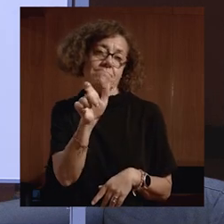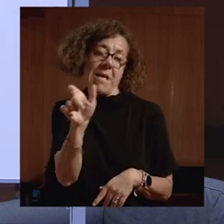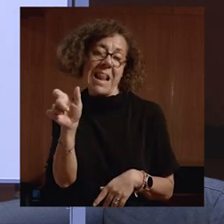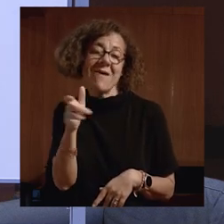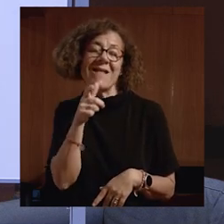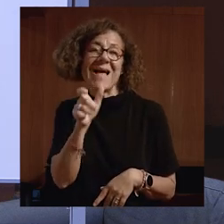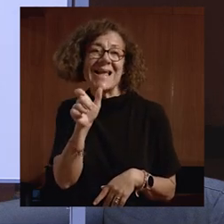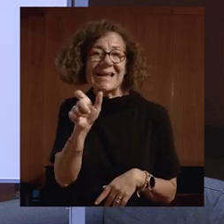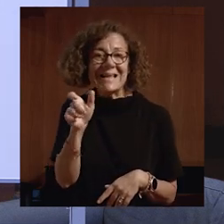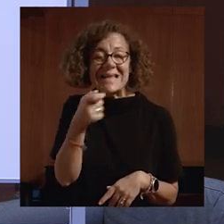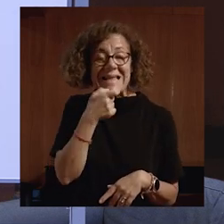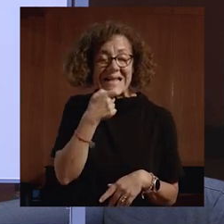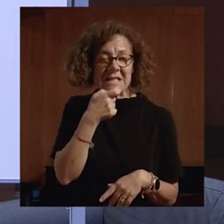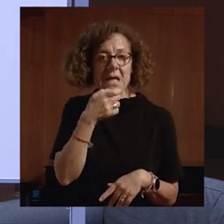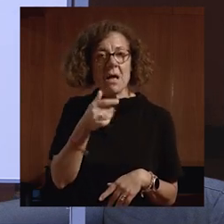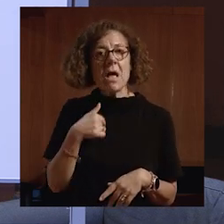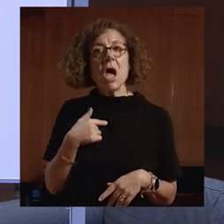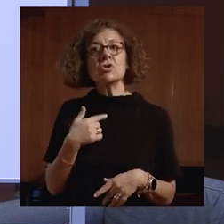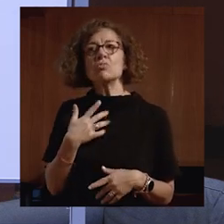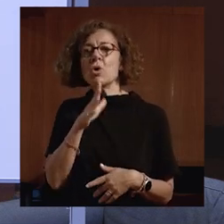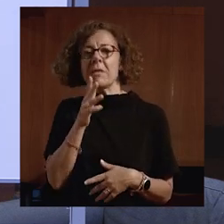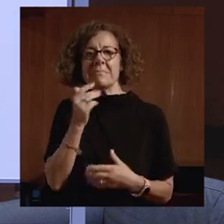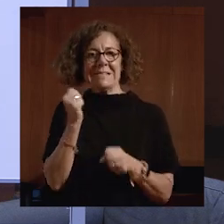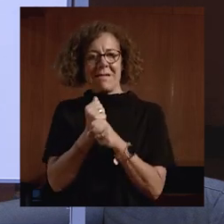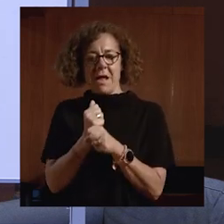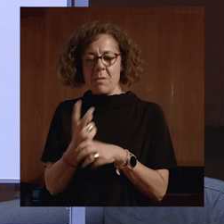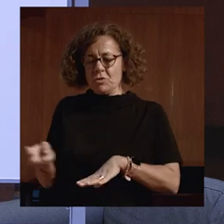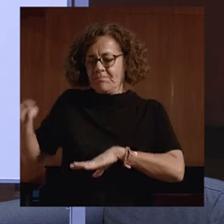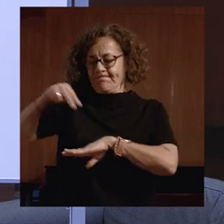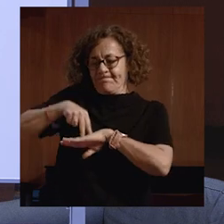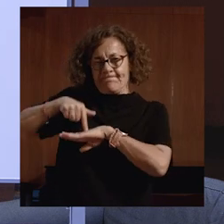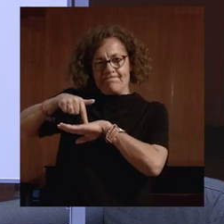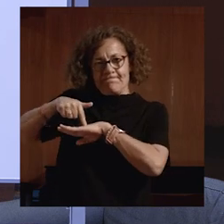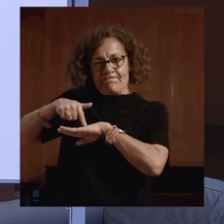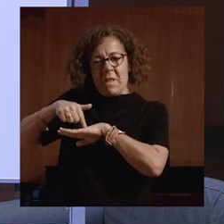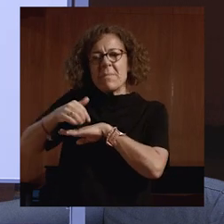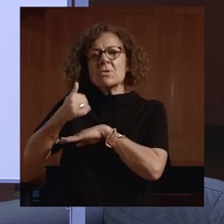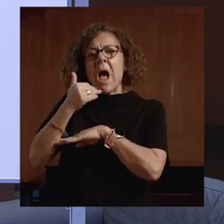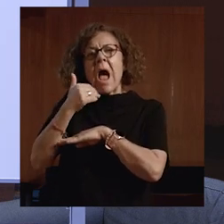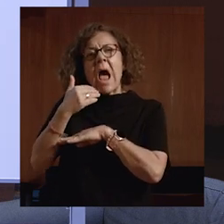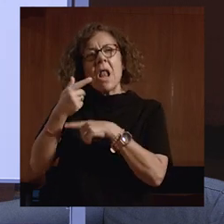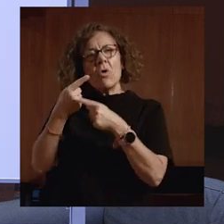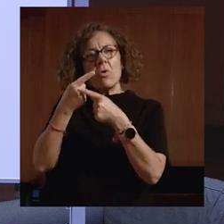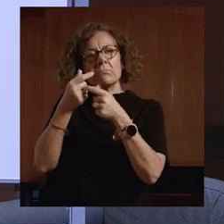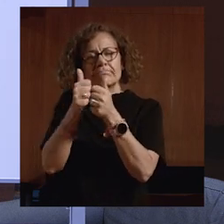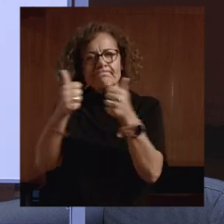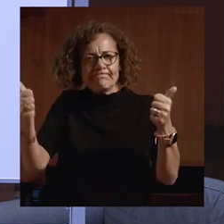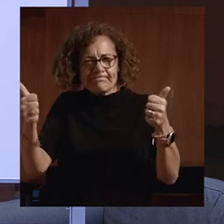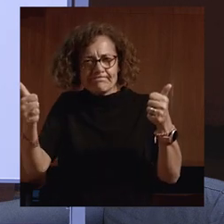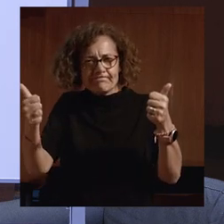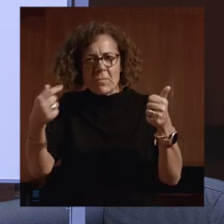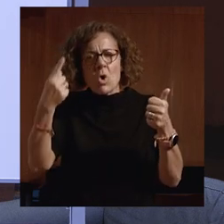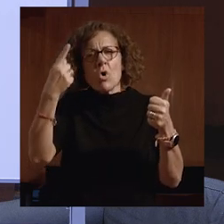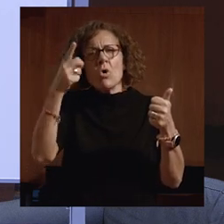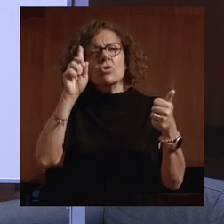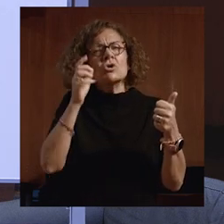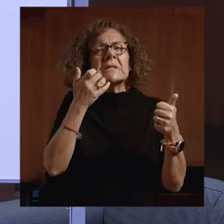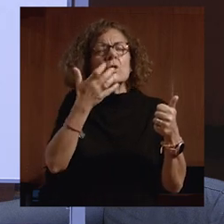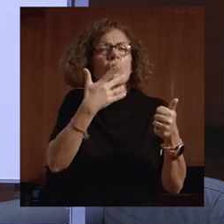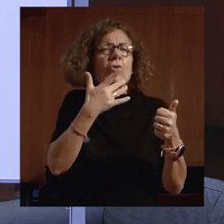que nos ganamos la vida en las tablas. Y hay algo que nos separa, que no sé si sabéis el concepto